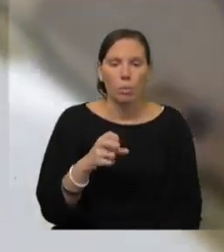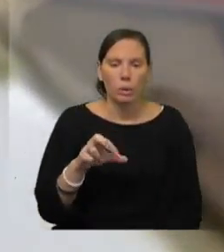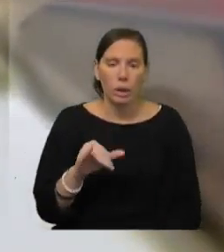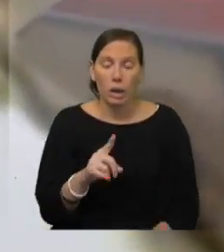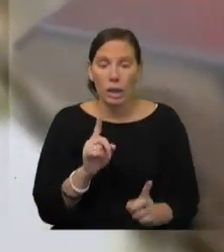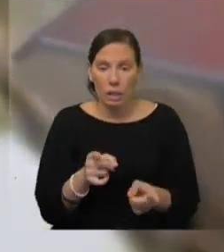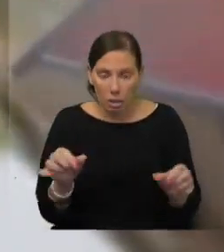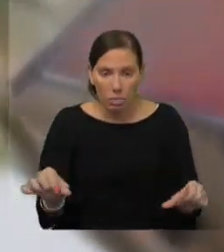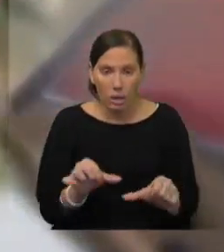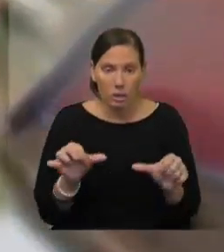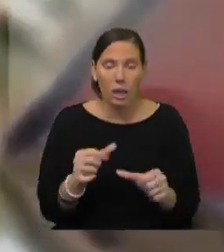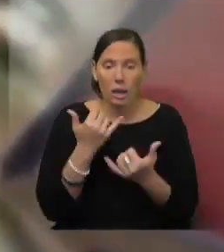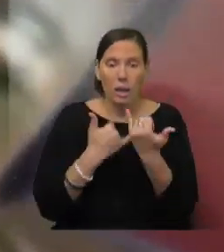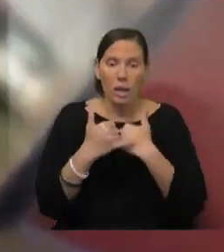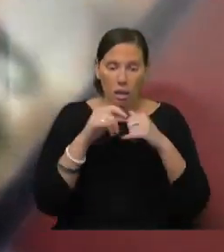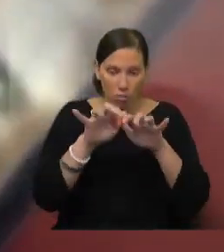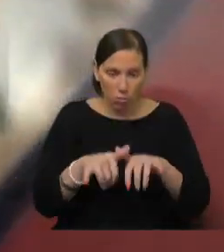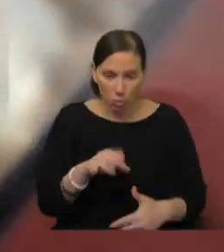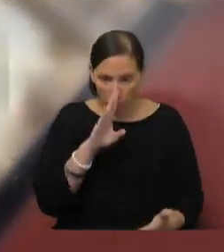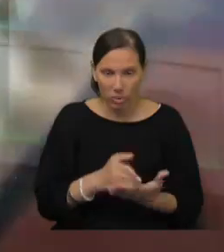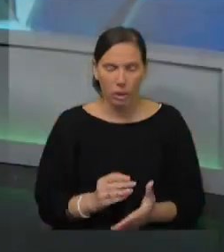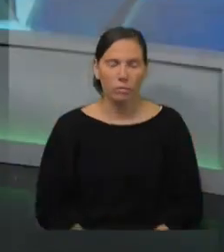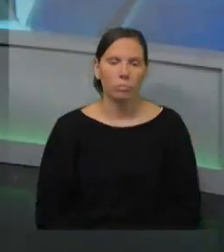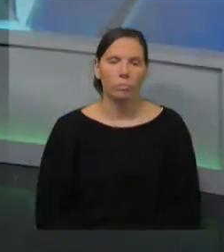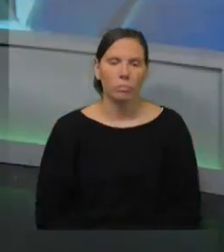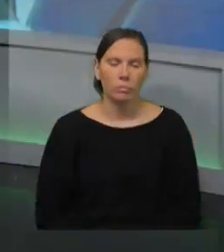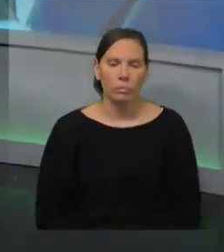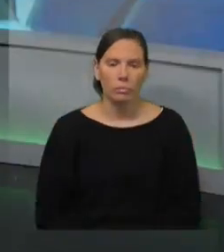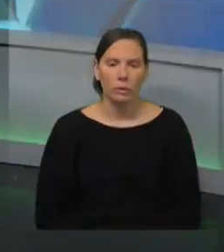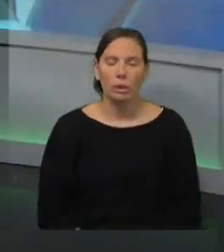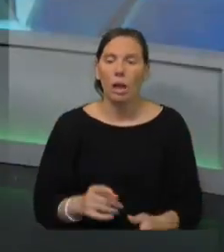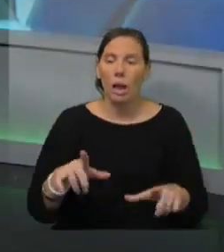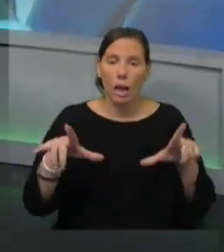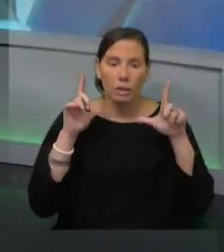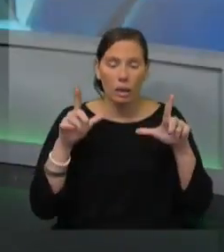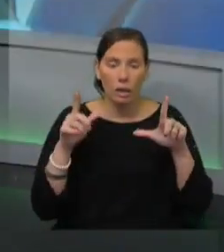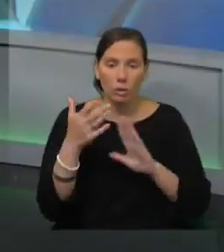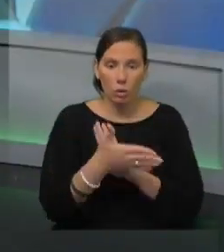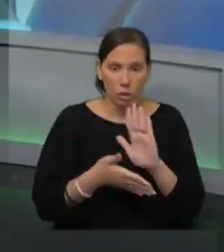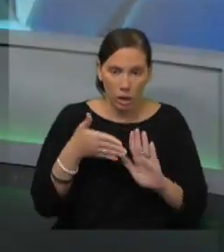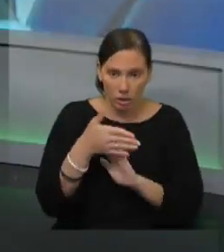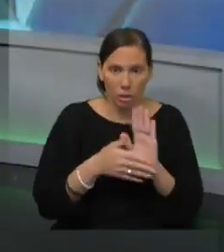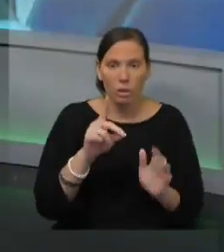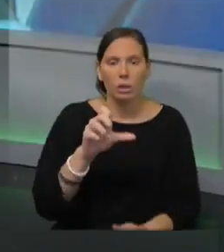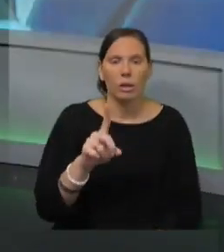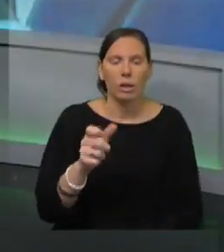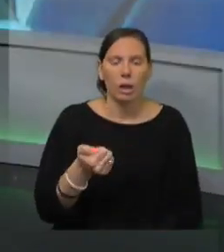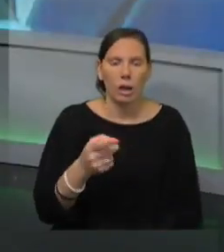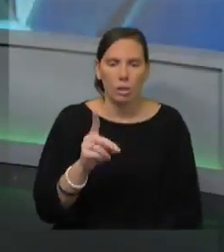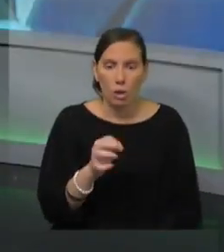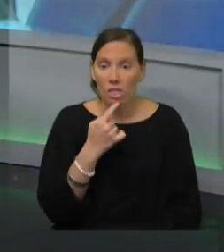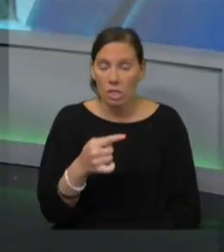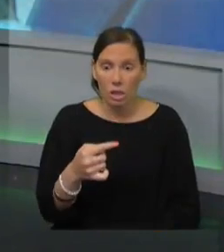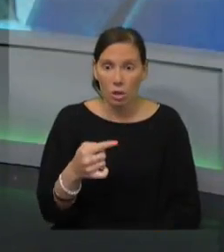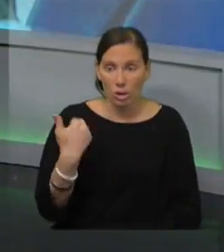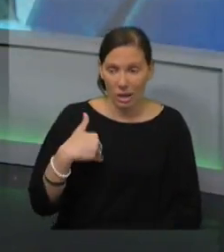debe elaborar el informe final el candidato del partido Nacional a la presidencia ávaro Delgado dijo este lunes en Buenos